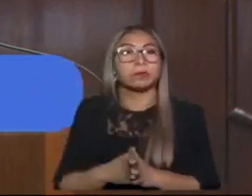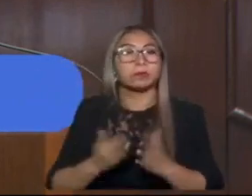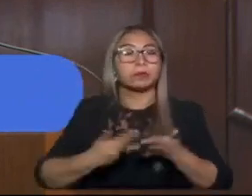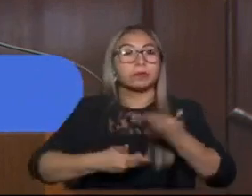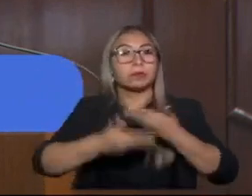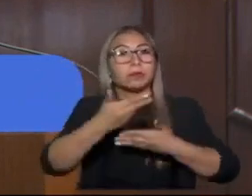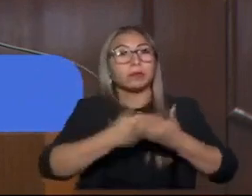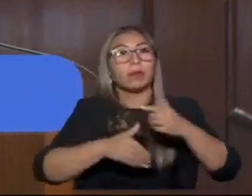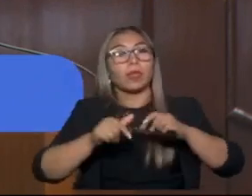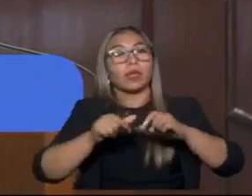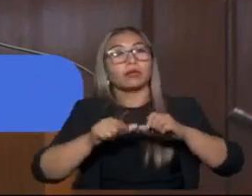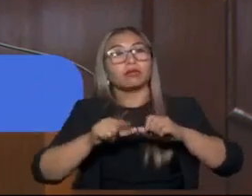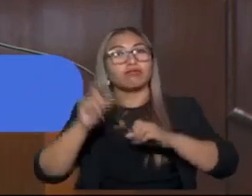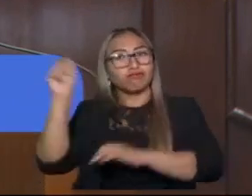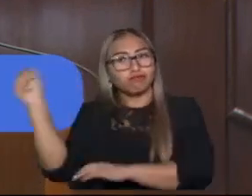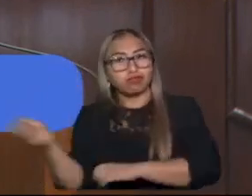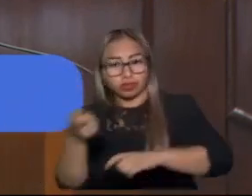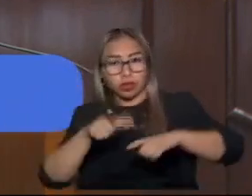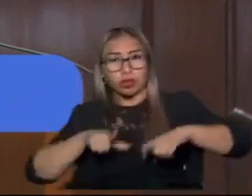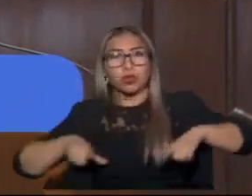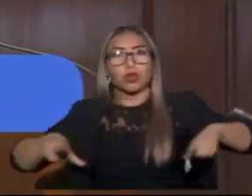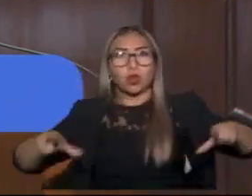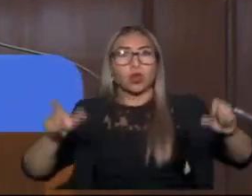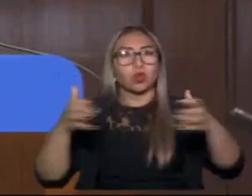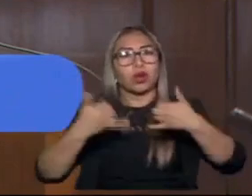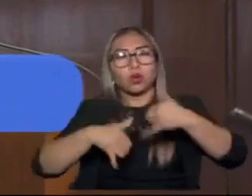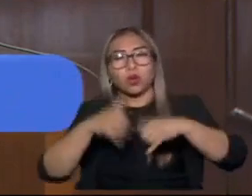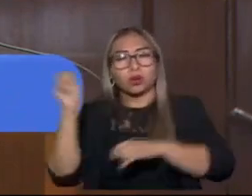construcción del Estadio de Béisbol Mariano Bula,